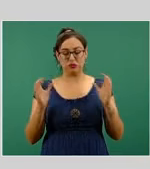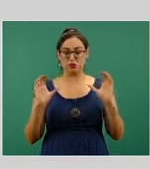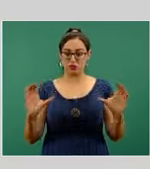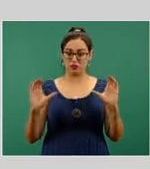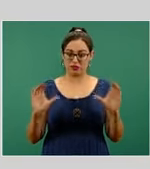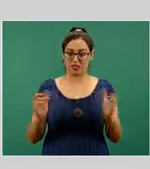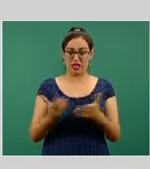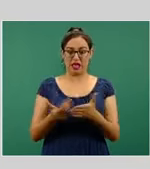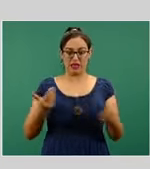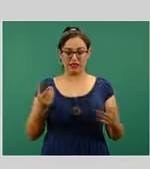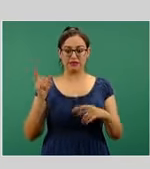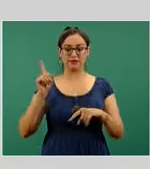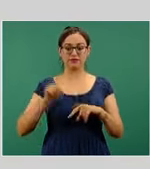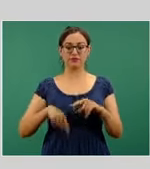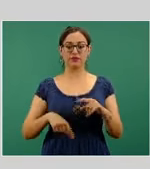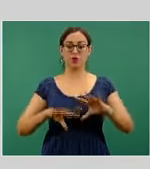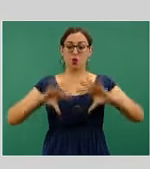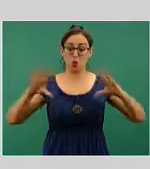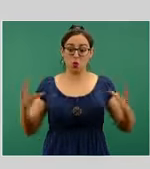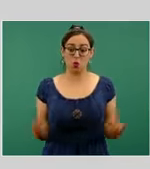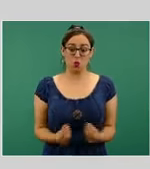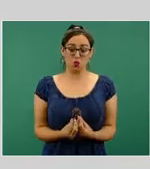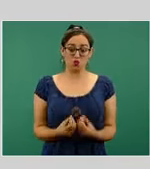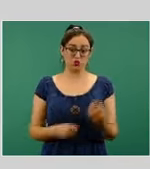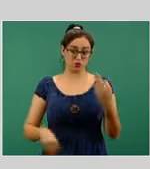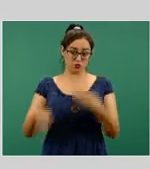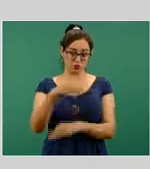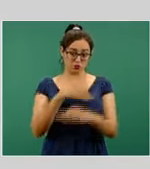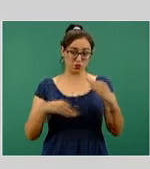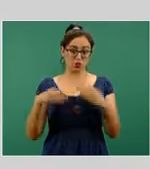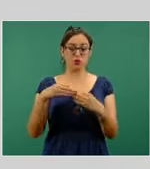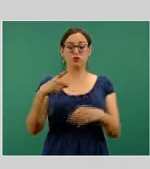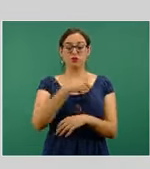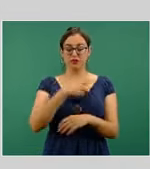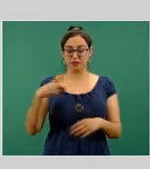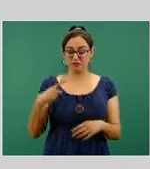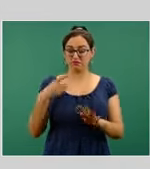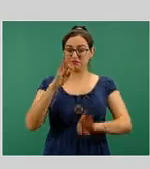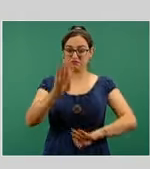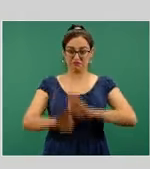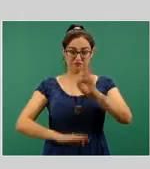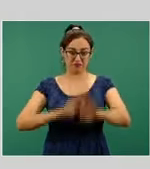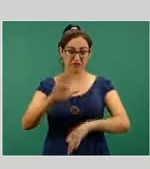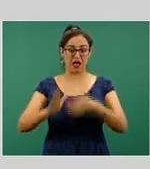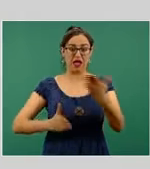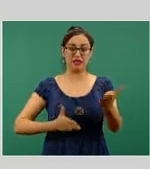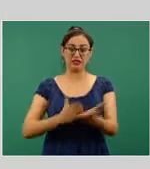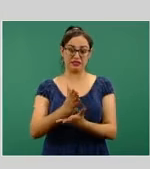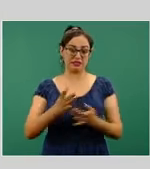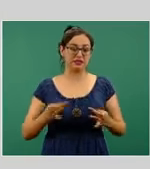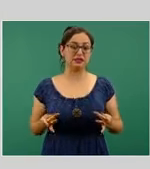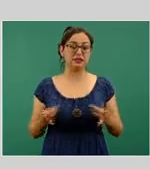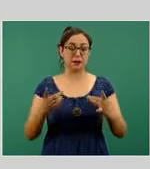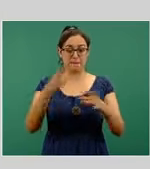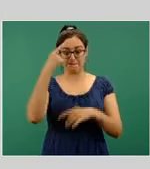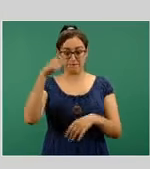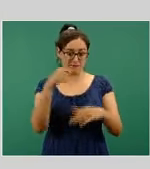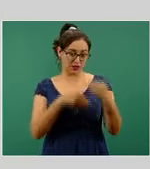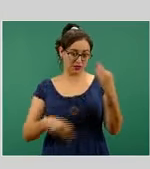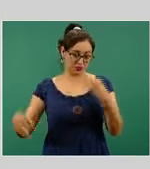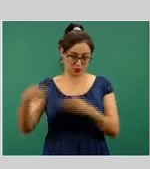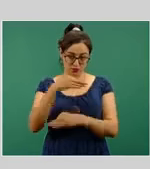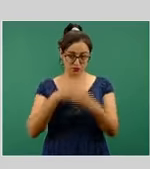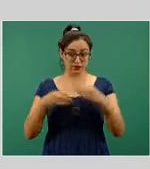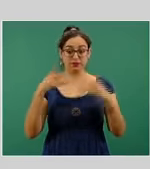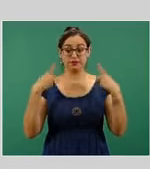misión de la sociedad en su conjunto. Garantizar tratamientos accesibles y de calidad para todos y todas, para